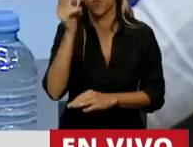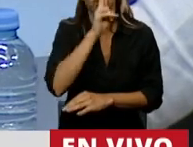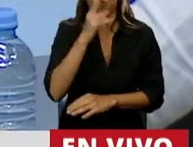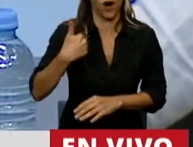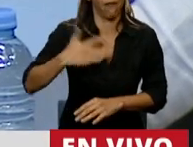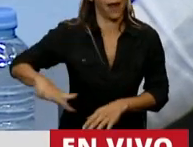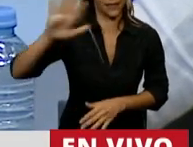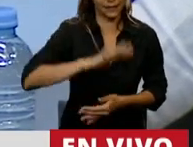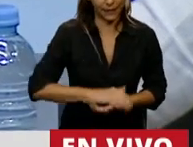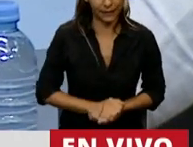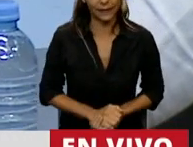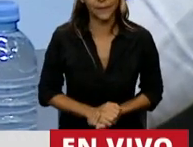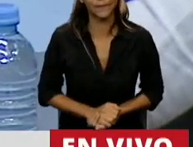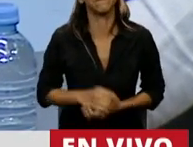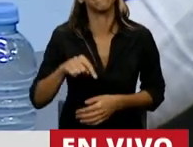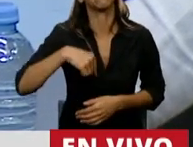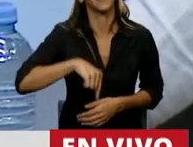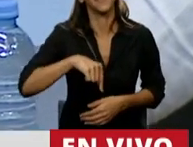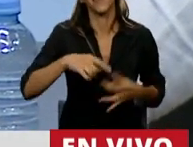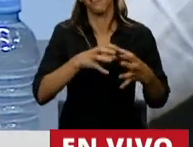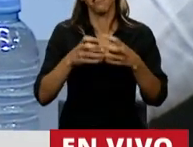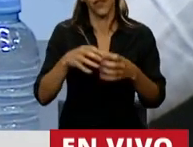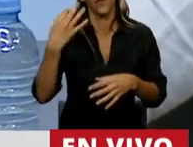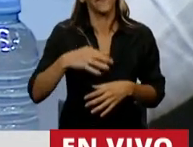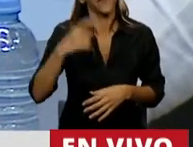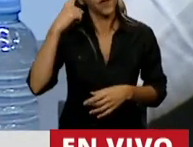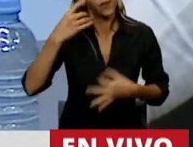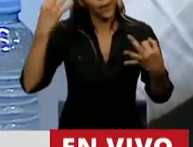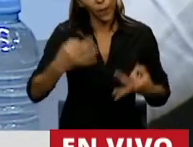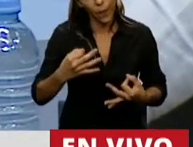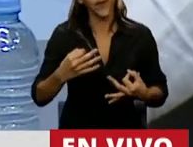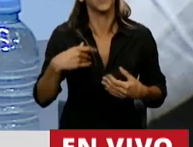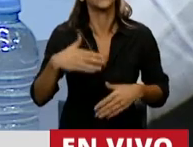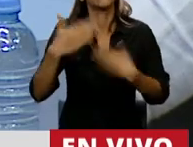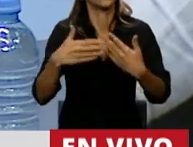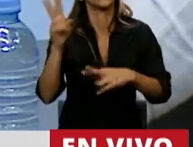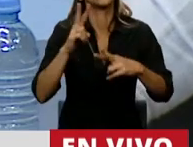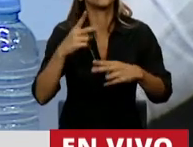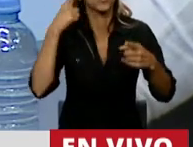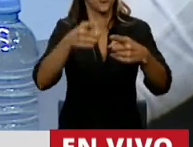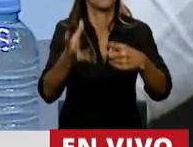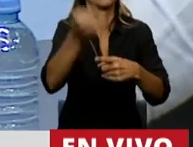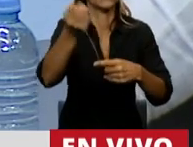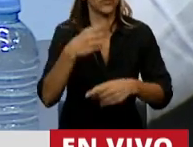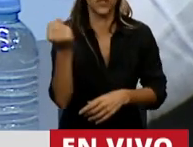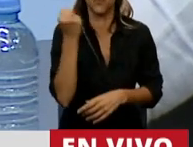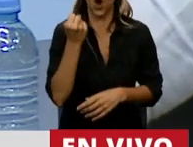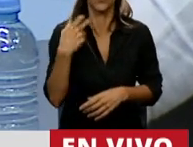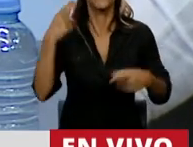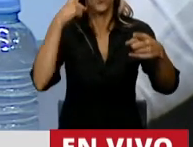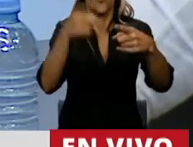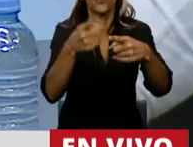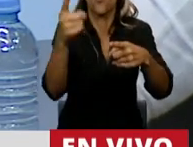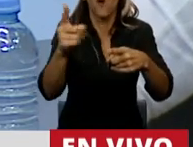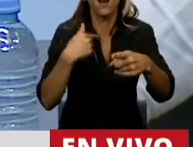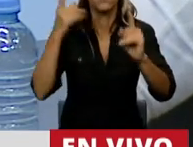armónica. Pero para que este debate sea sensato y sea fructífero, es necesario primero definir su objeto y el punto de partida. Y en tal sentido